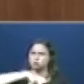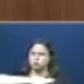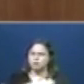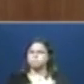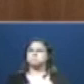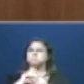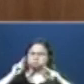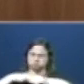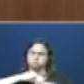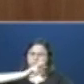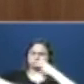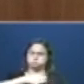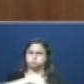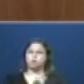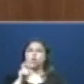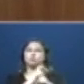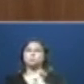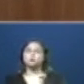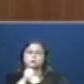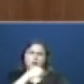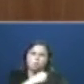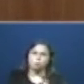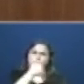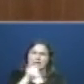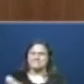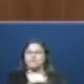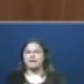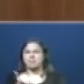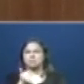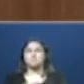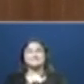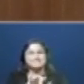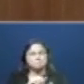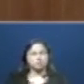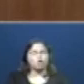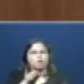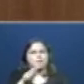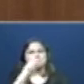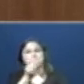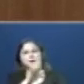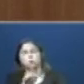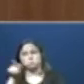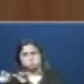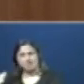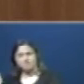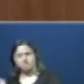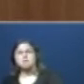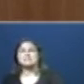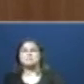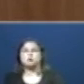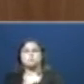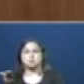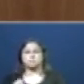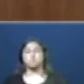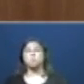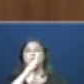renovarse de ser más austeras y eficaces y de prestar mejor los servicios que los ciudadanos esperan de ellas por eso